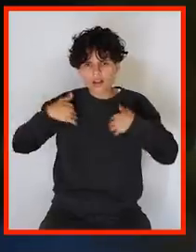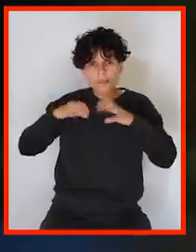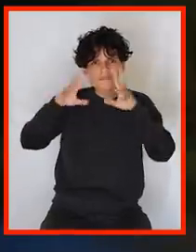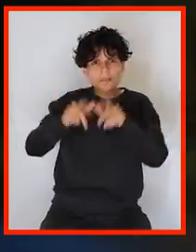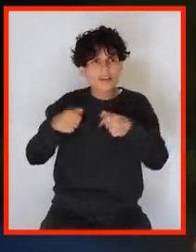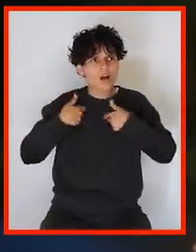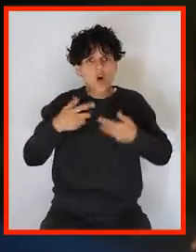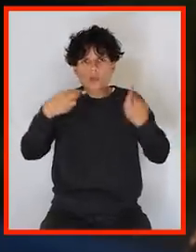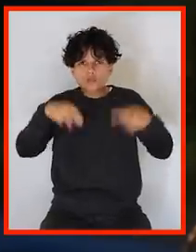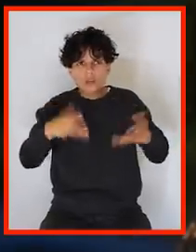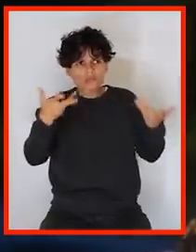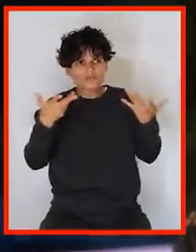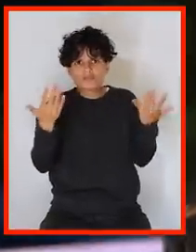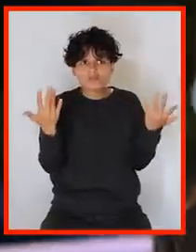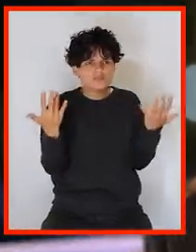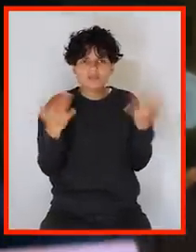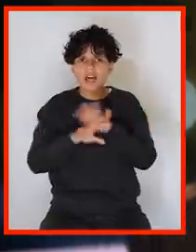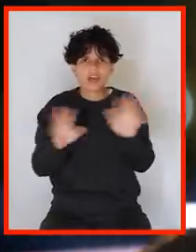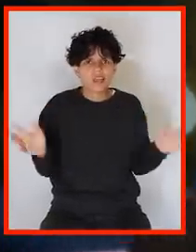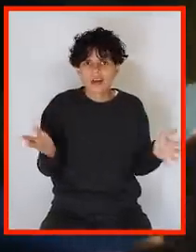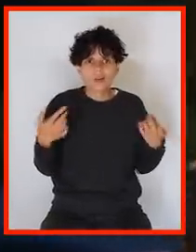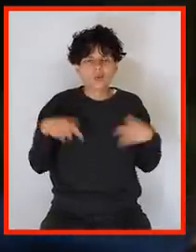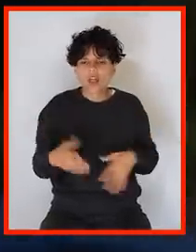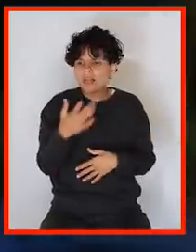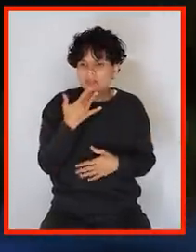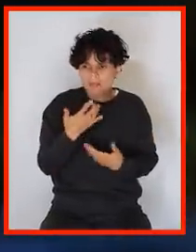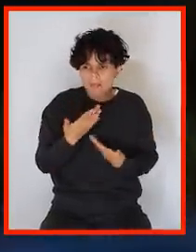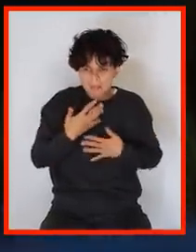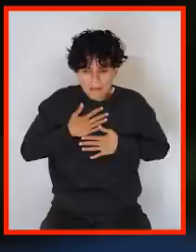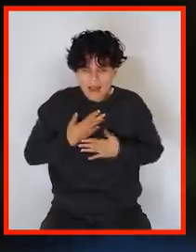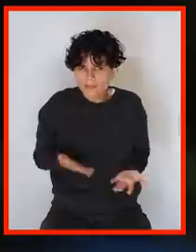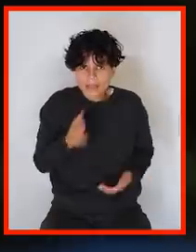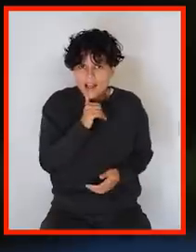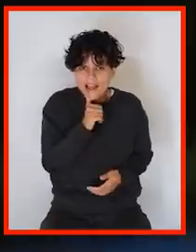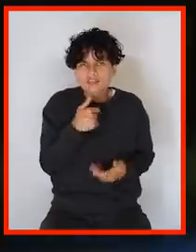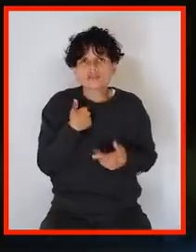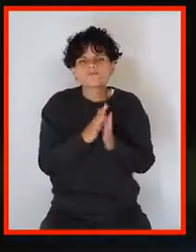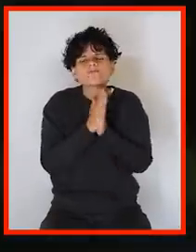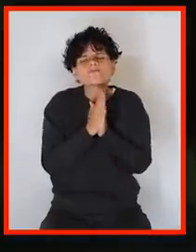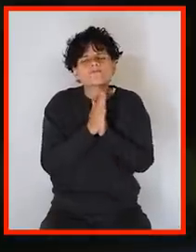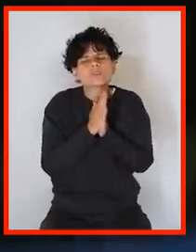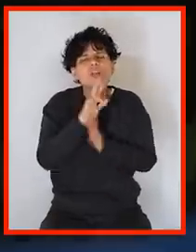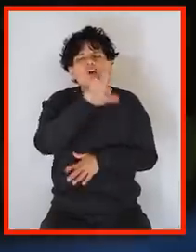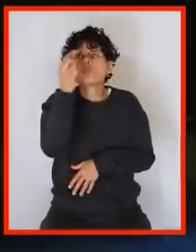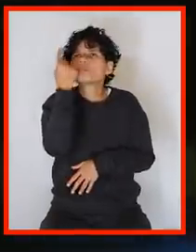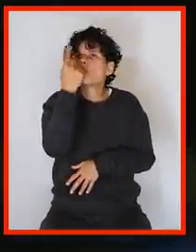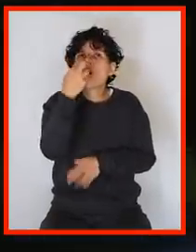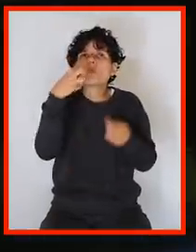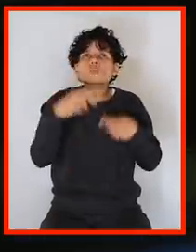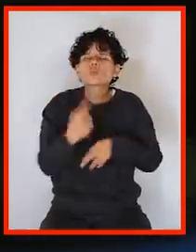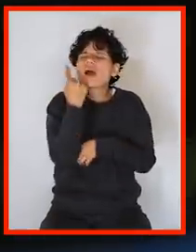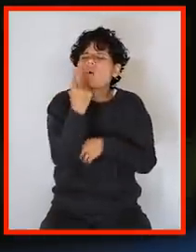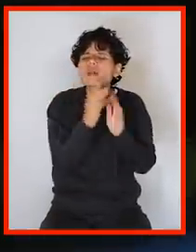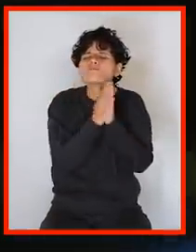familia, ¿por qué no, po? ¿Por qué no? ¿Por qué no se me da? Yo le decía así como, Diosito, así como, dame una